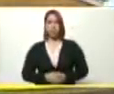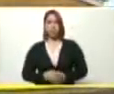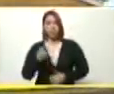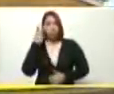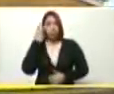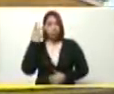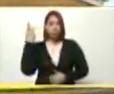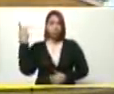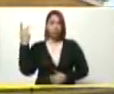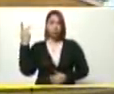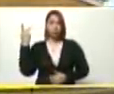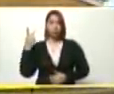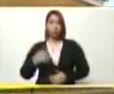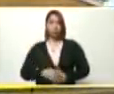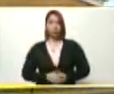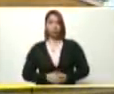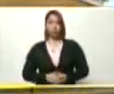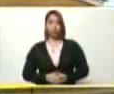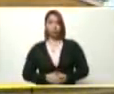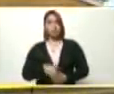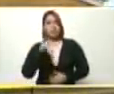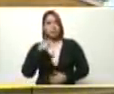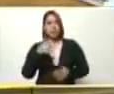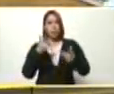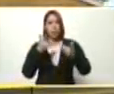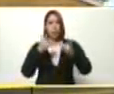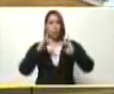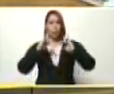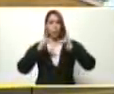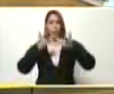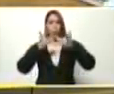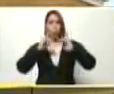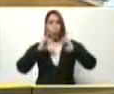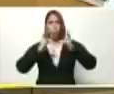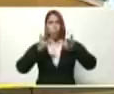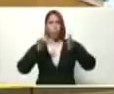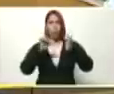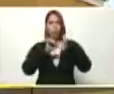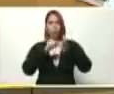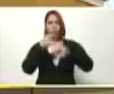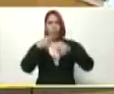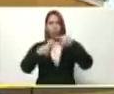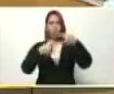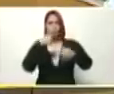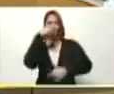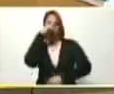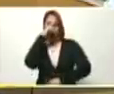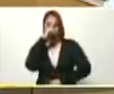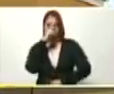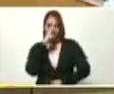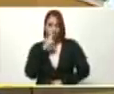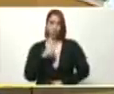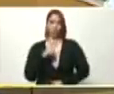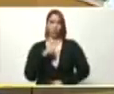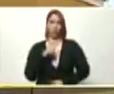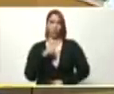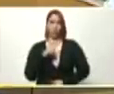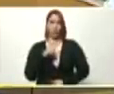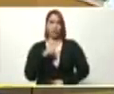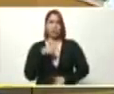pedagogía, y son la cuna donde cada año se